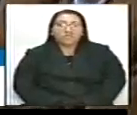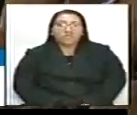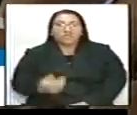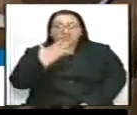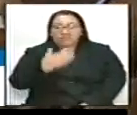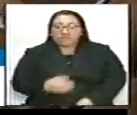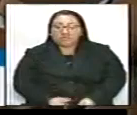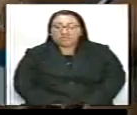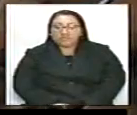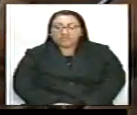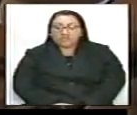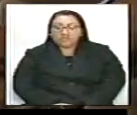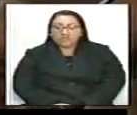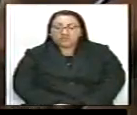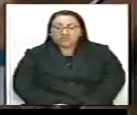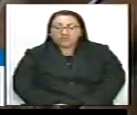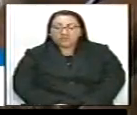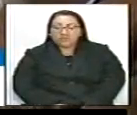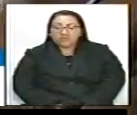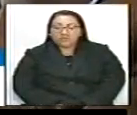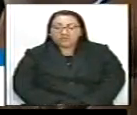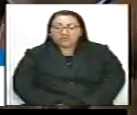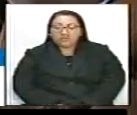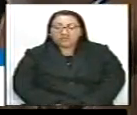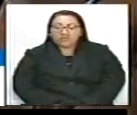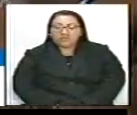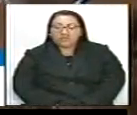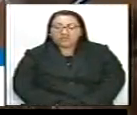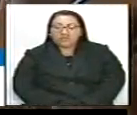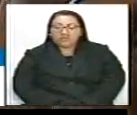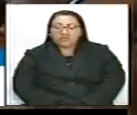Muchas gracias. Gracias, presidente. Congresista Lucio Ávila.